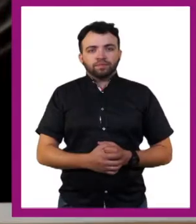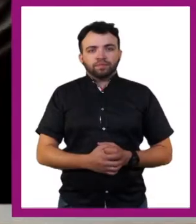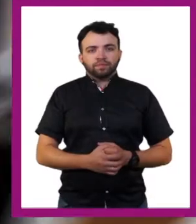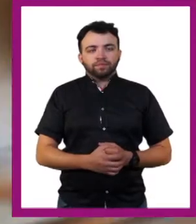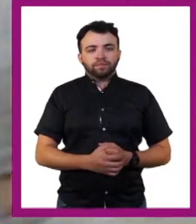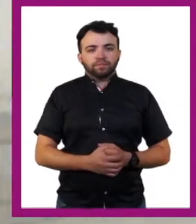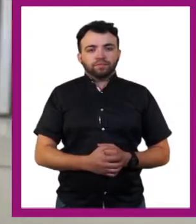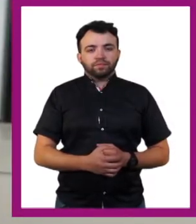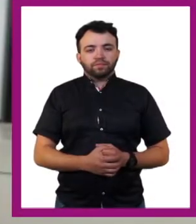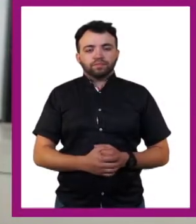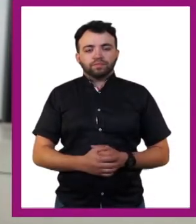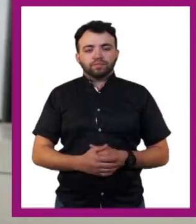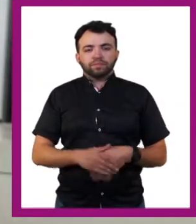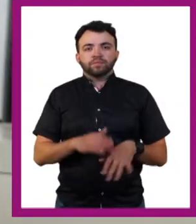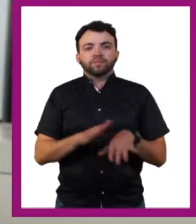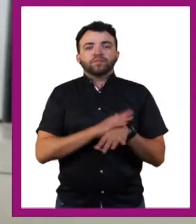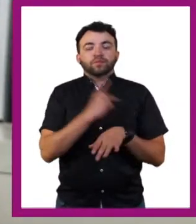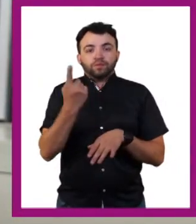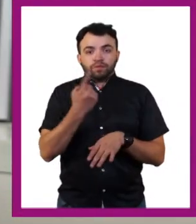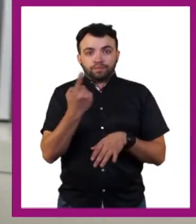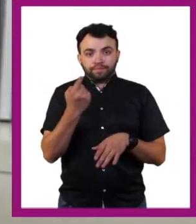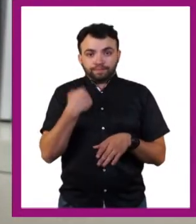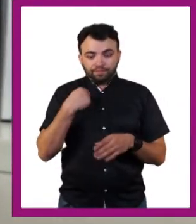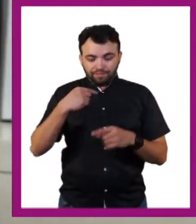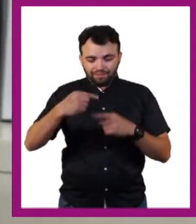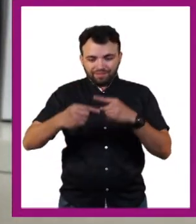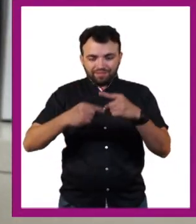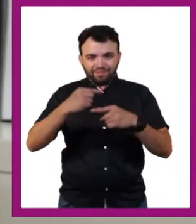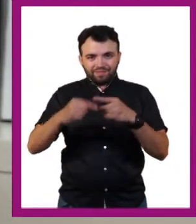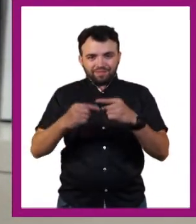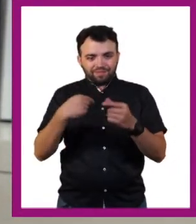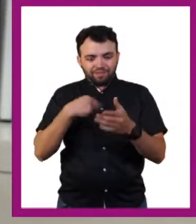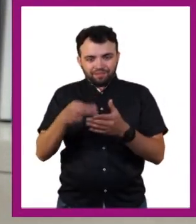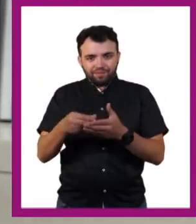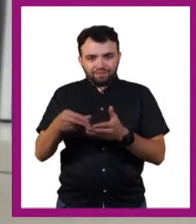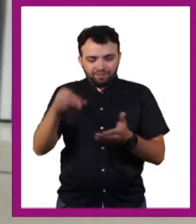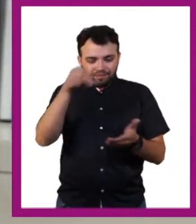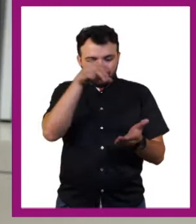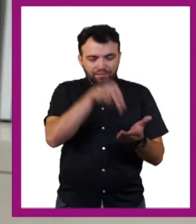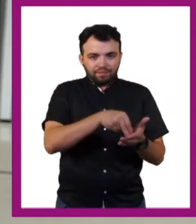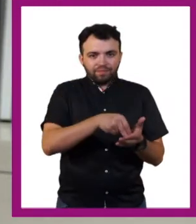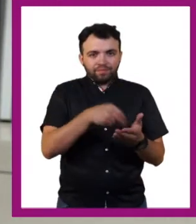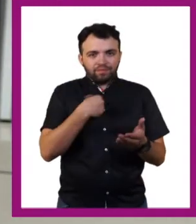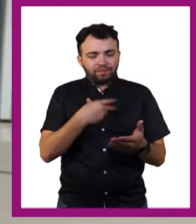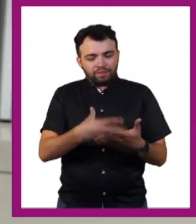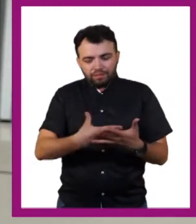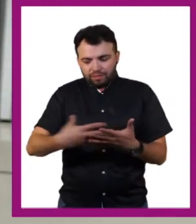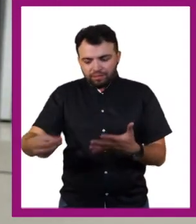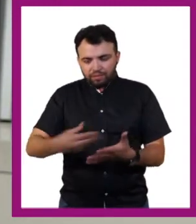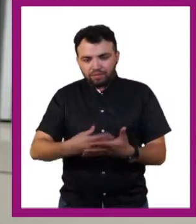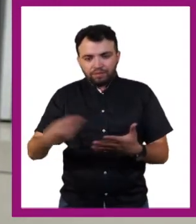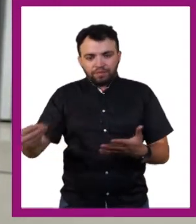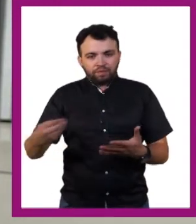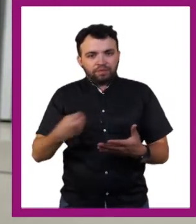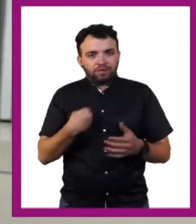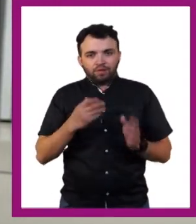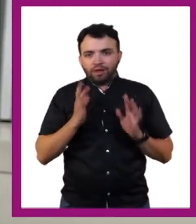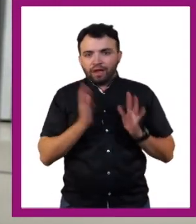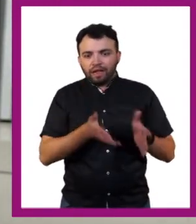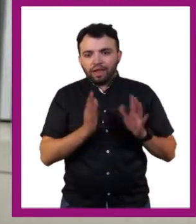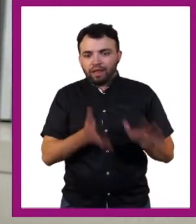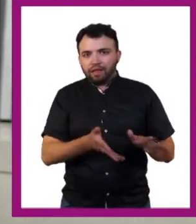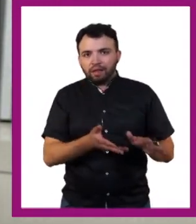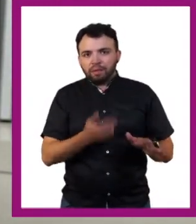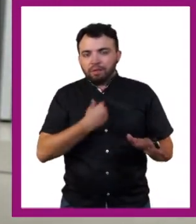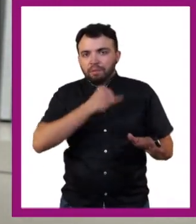Porque él metía a revelar el rollo y lo dejaba toda la noche con el revelador muy diluido. Eso es algo que a mí jamás se me hubiera ocurrido, ¿no?